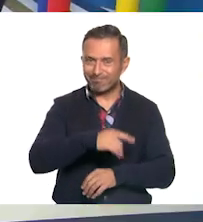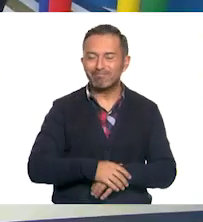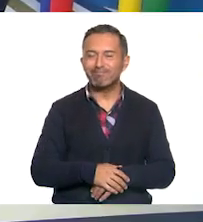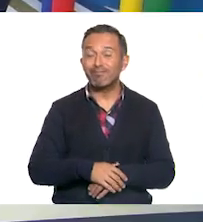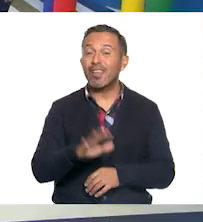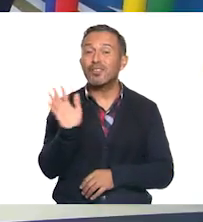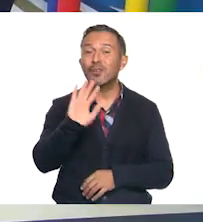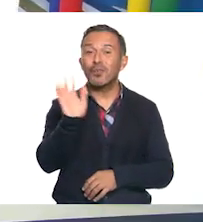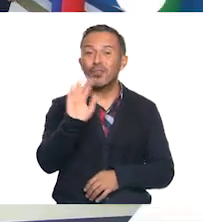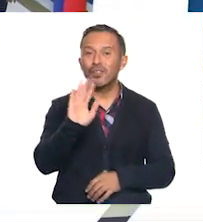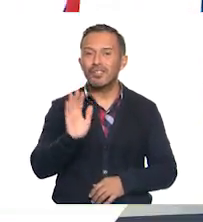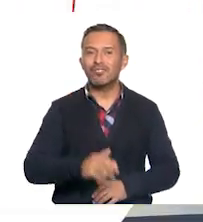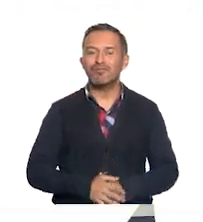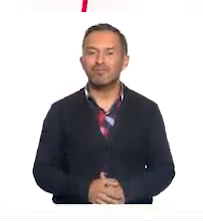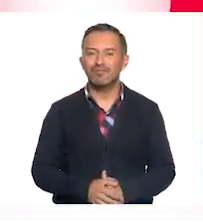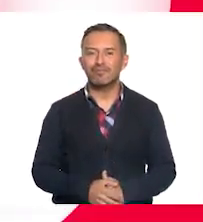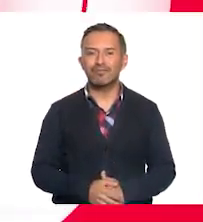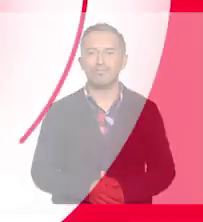¡Adiós!